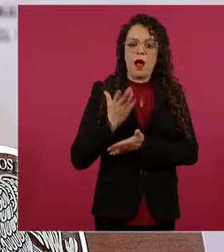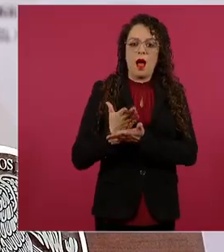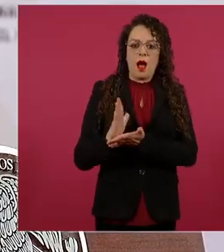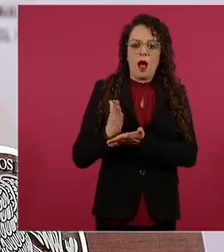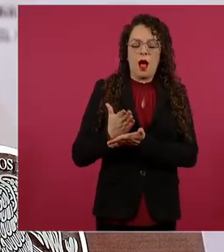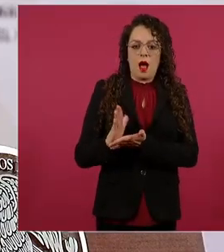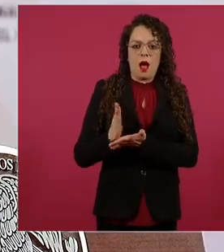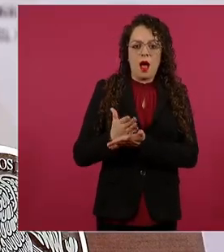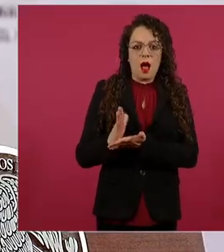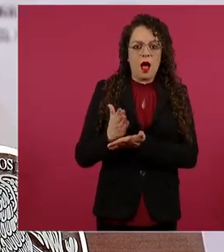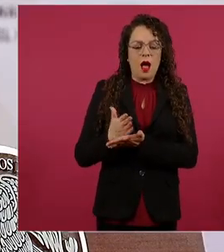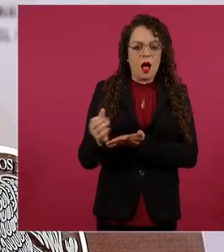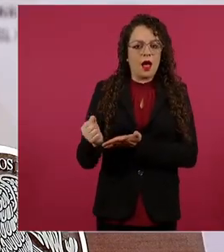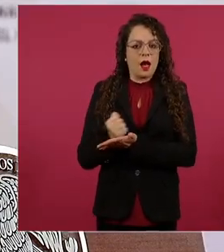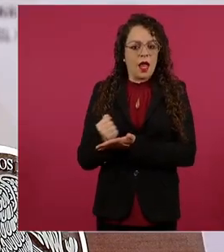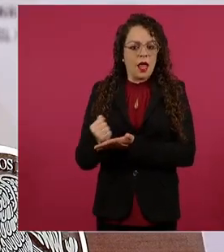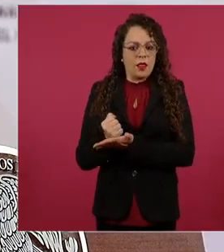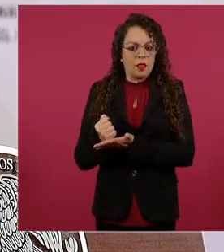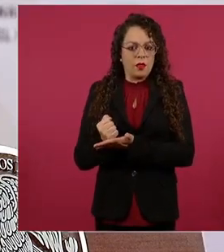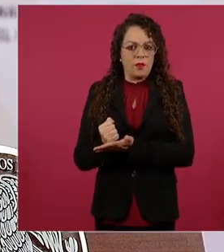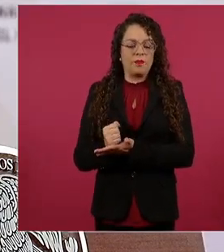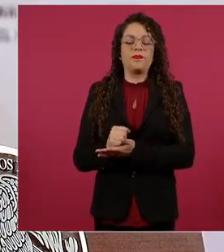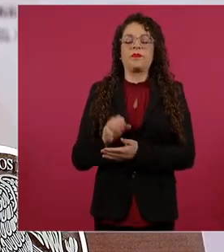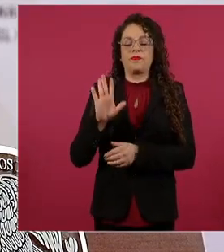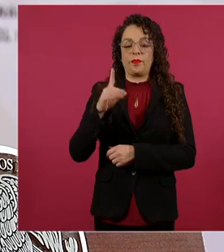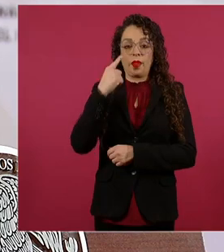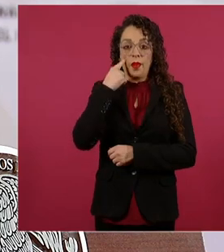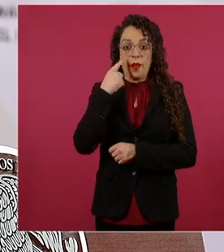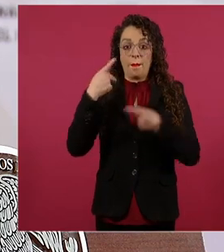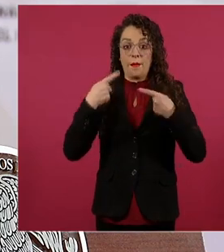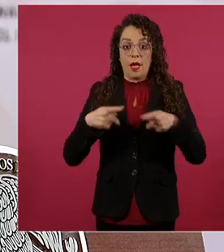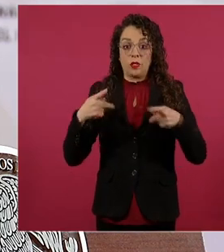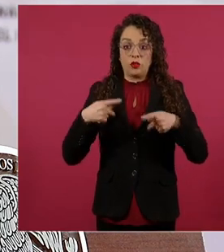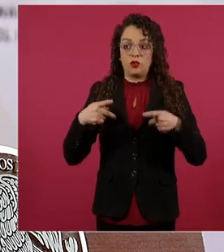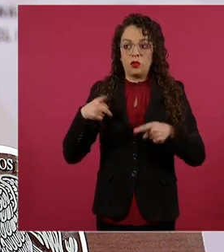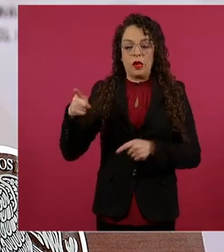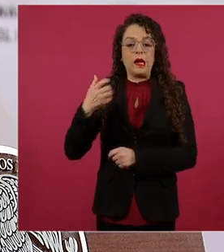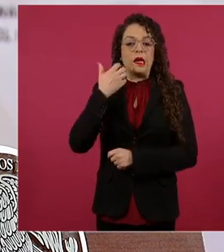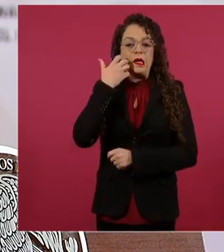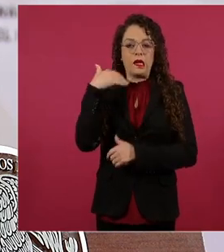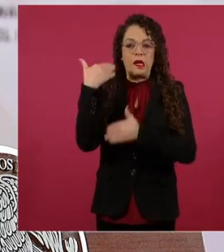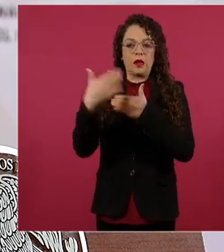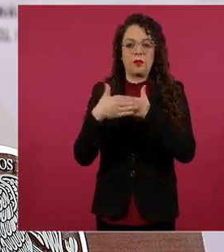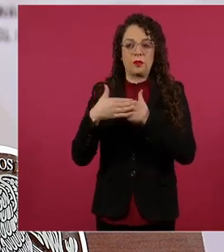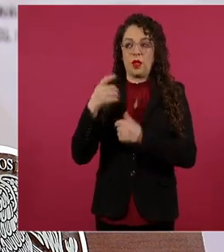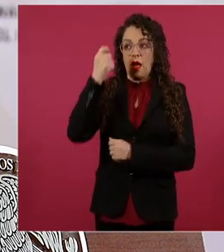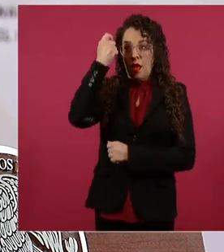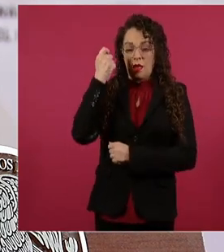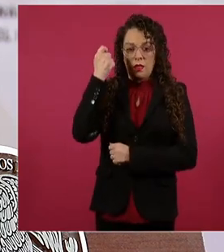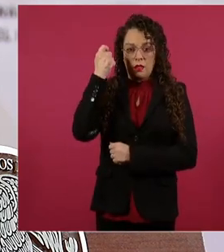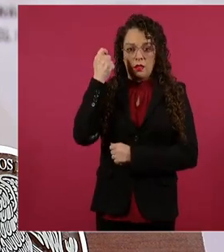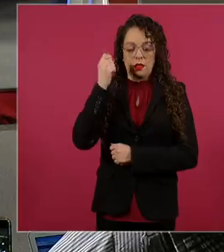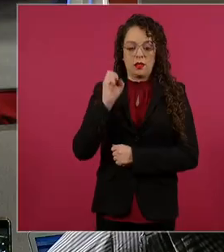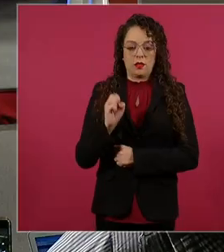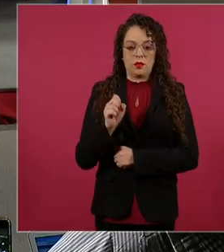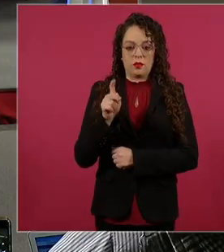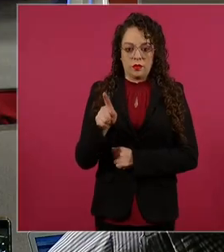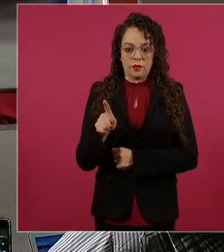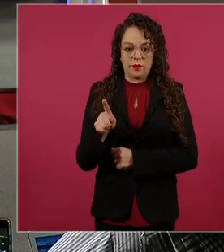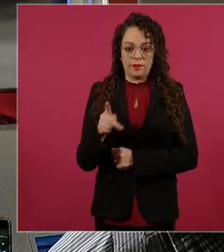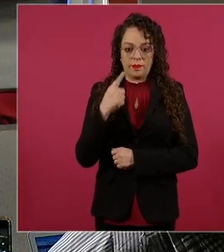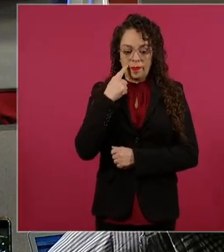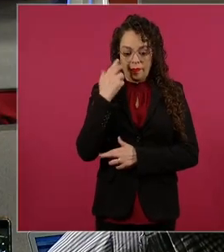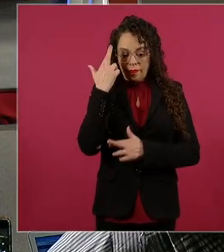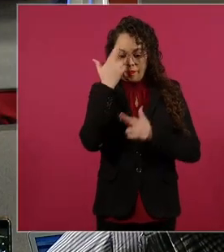anuncia su interés por jubilarse, en ese momento se le hace una prórroga y esto es la suspensión del descuento